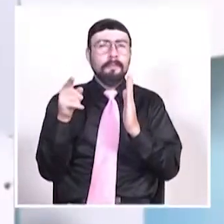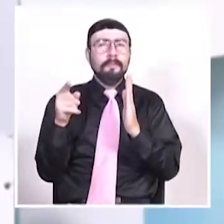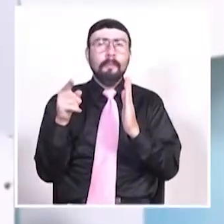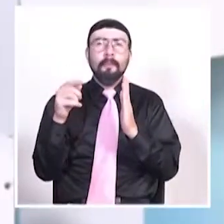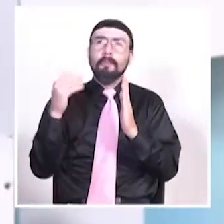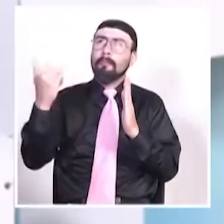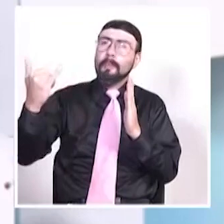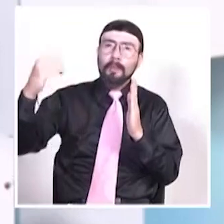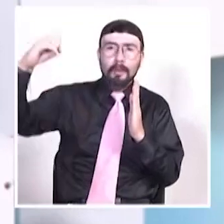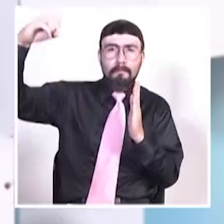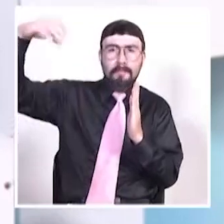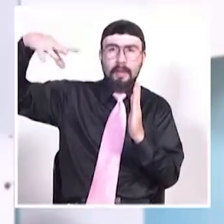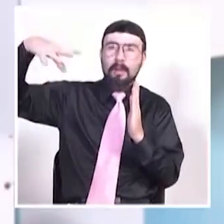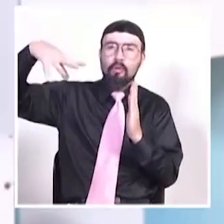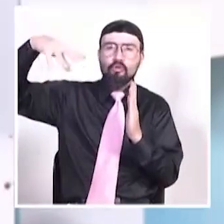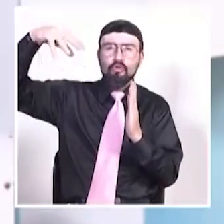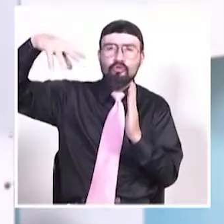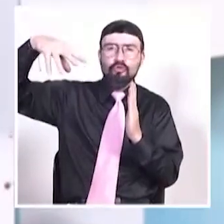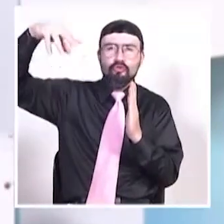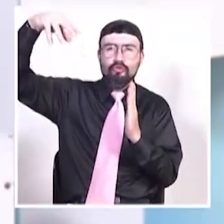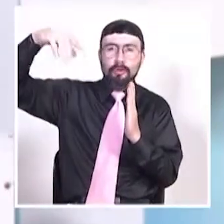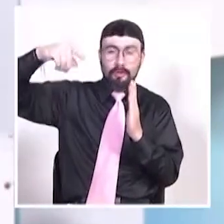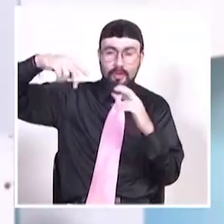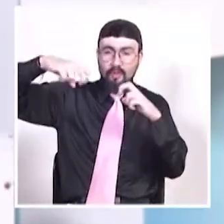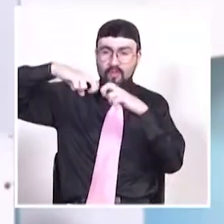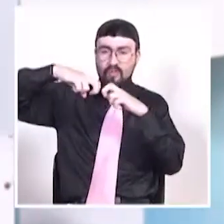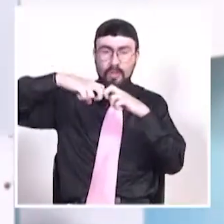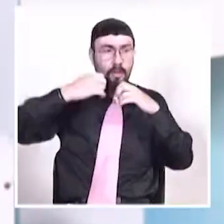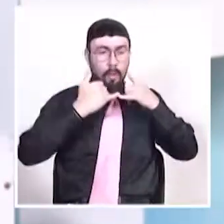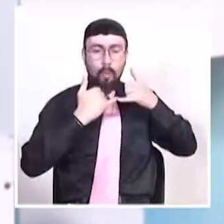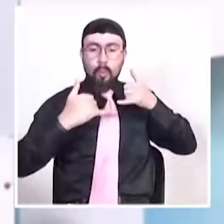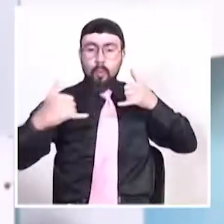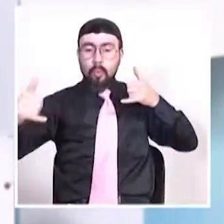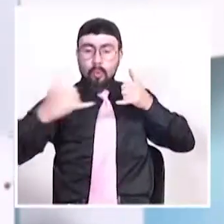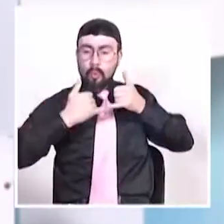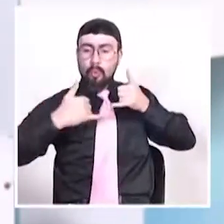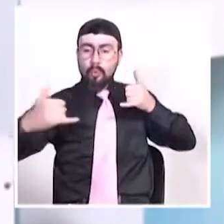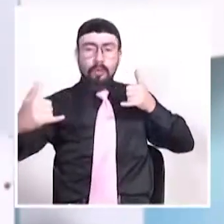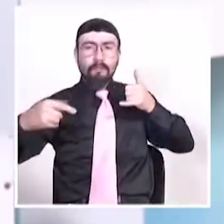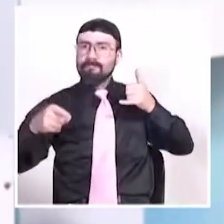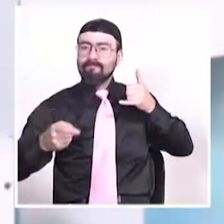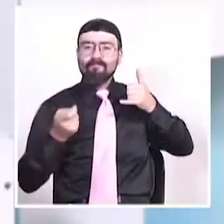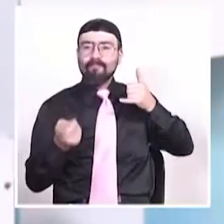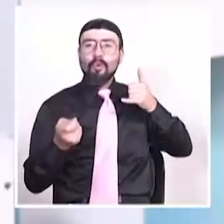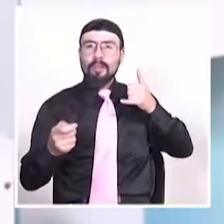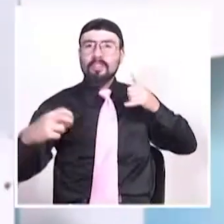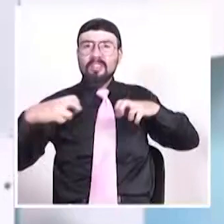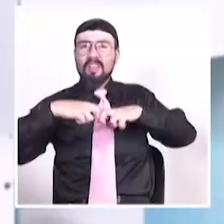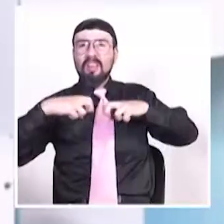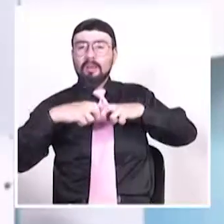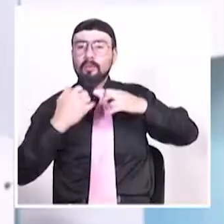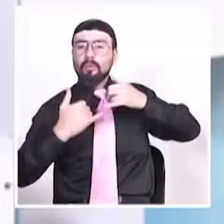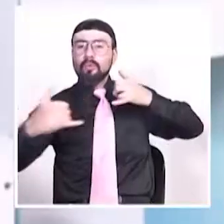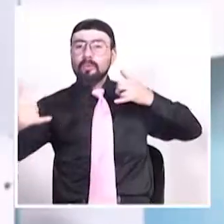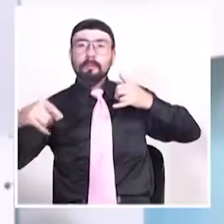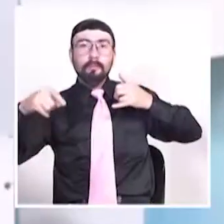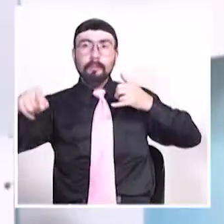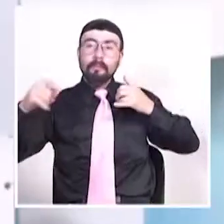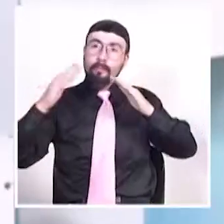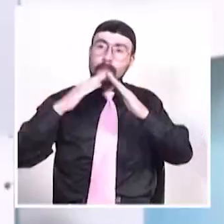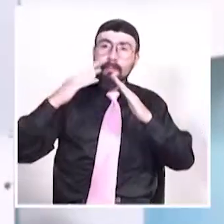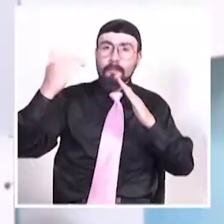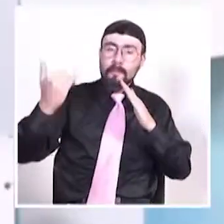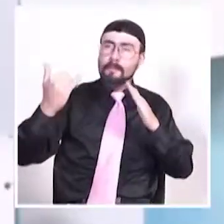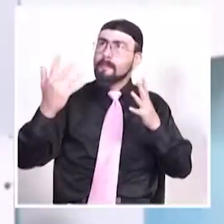disminuida la fuente o la forma de pasar por los cables la energía hacia una habitación. Entonces esa habitación la vamos a ver